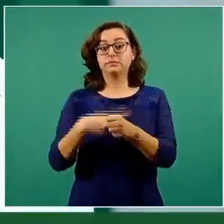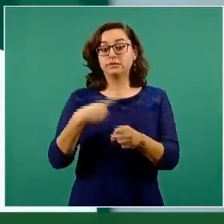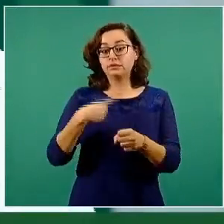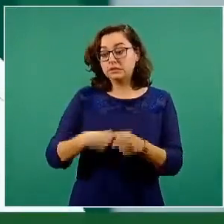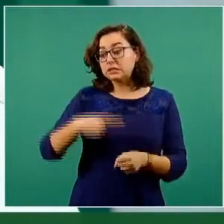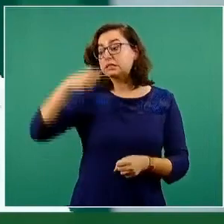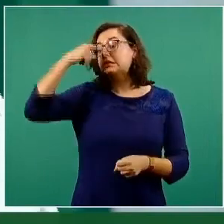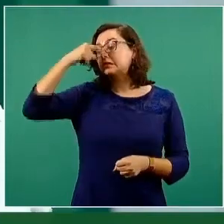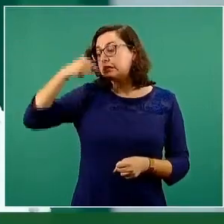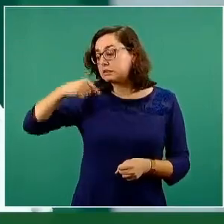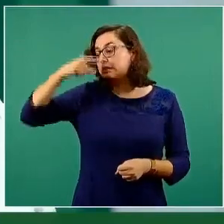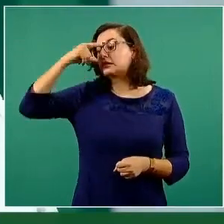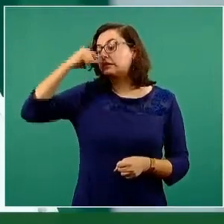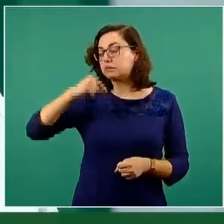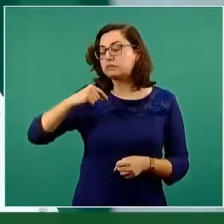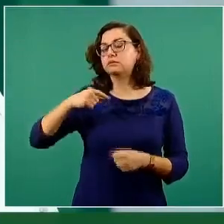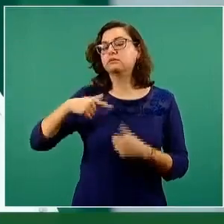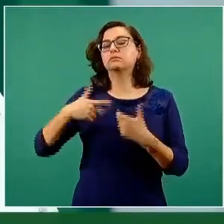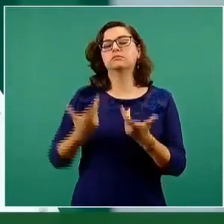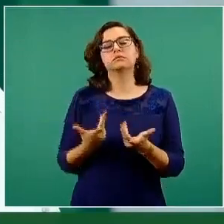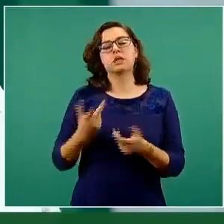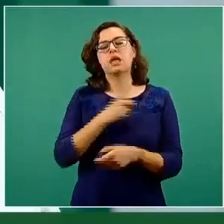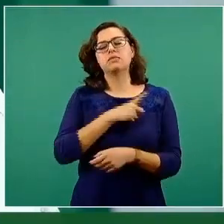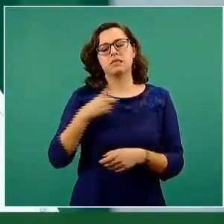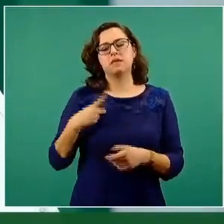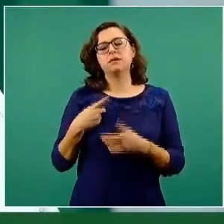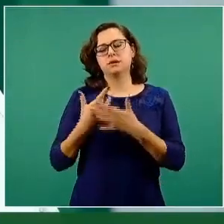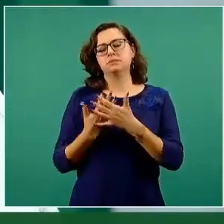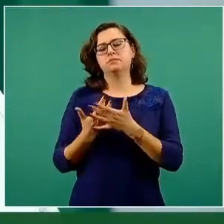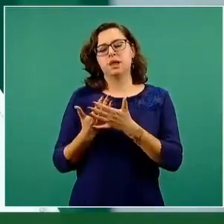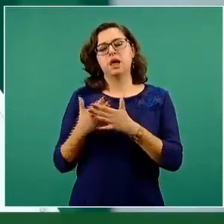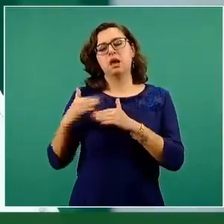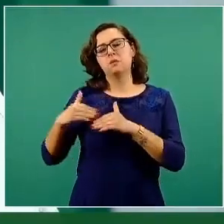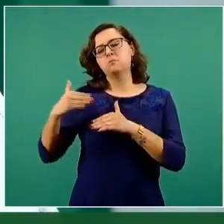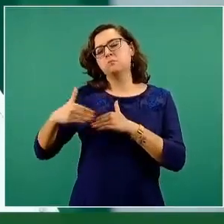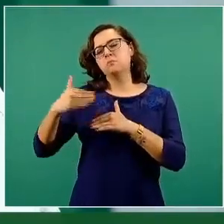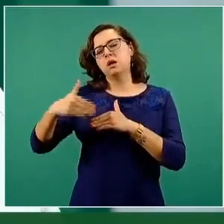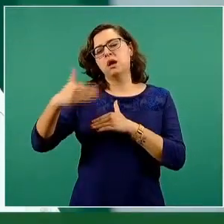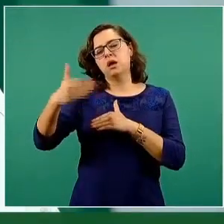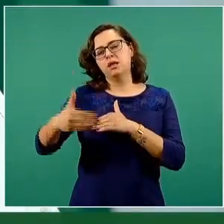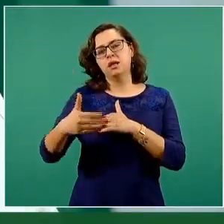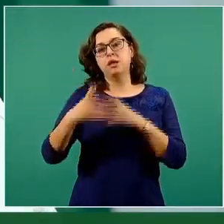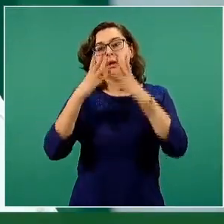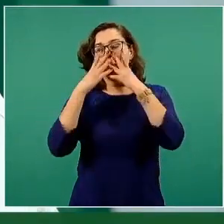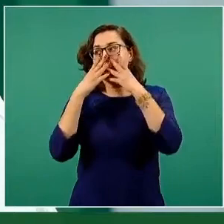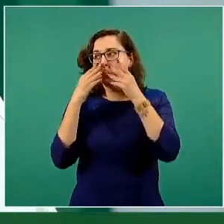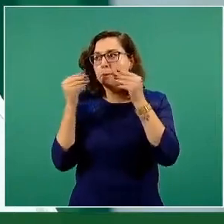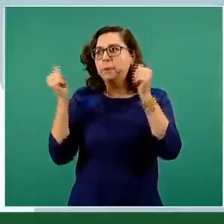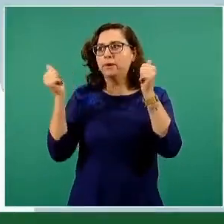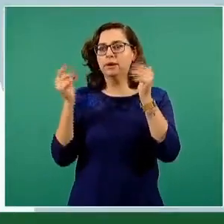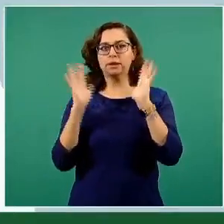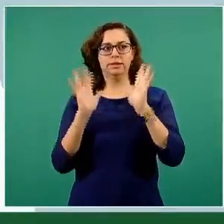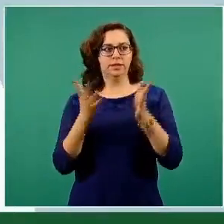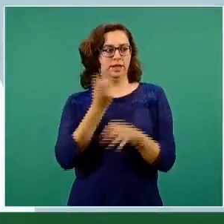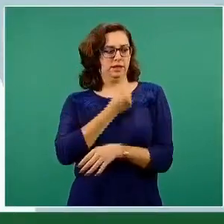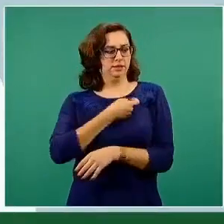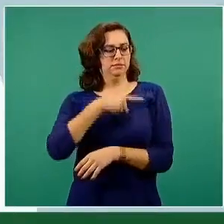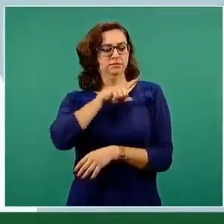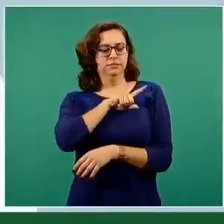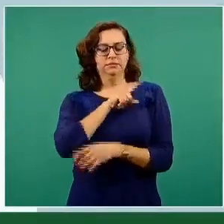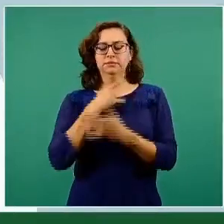pueda diferir hasta que pasen algunos 3 o 4 días después de haber concluido este